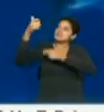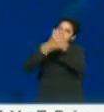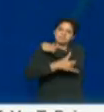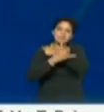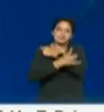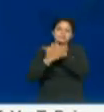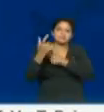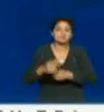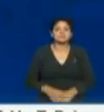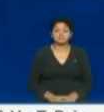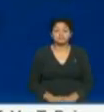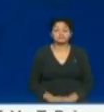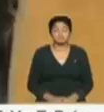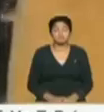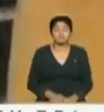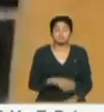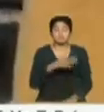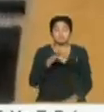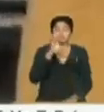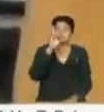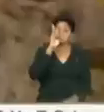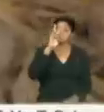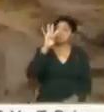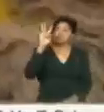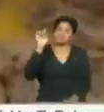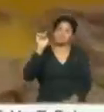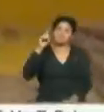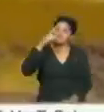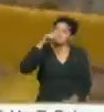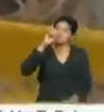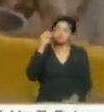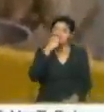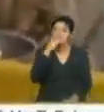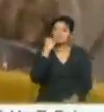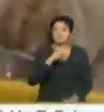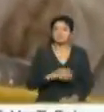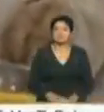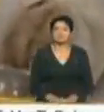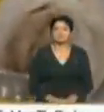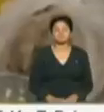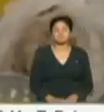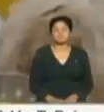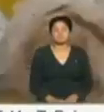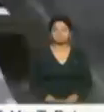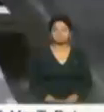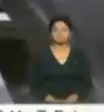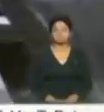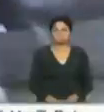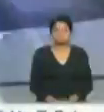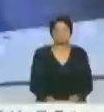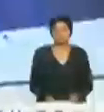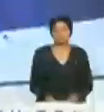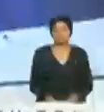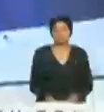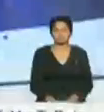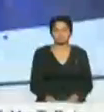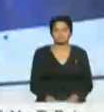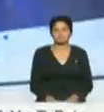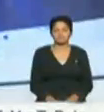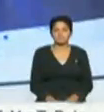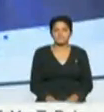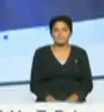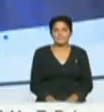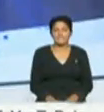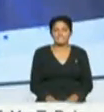y totalizaron 744 millones de dólares. Cristina Pavón, Noticiero Ciudadano.